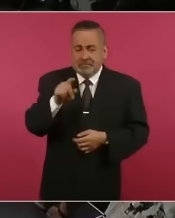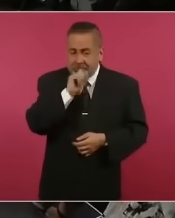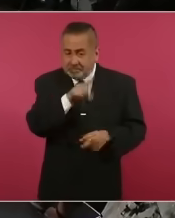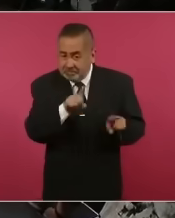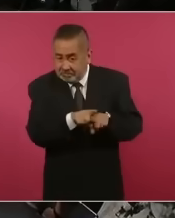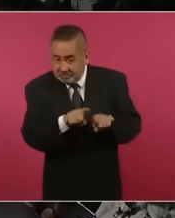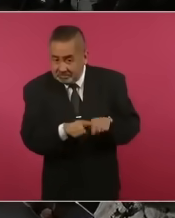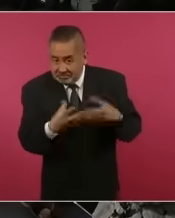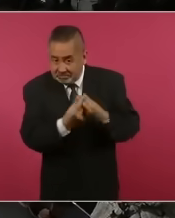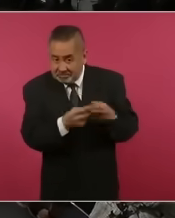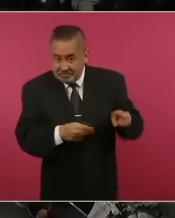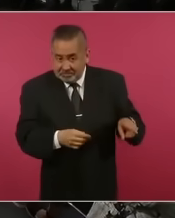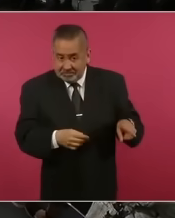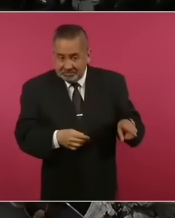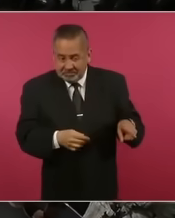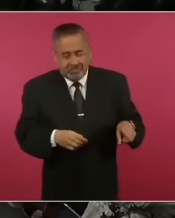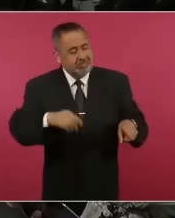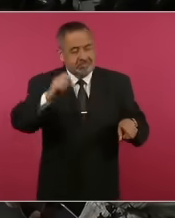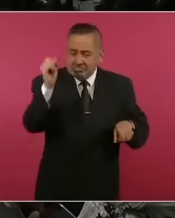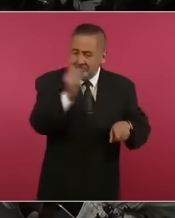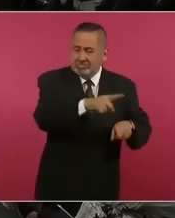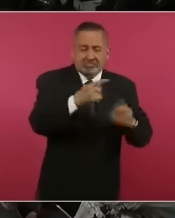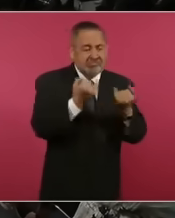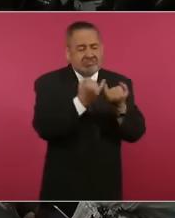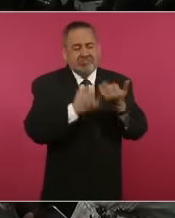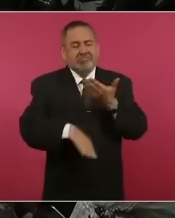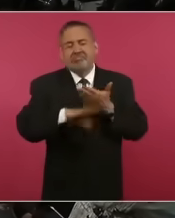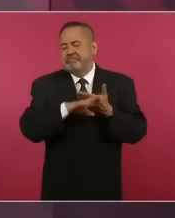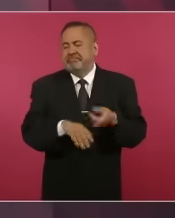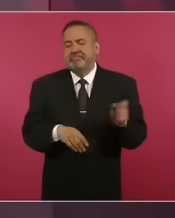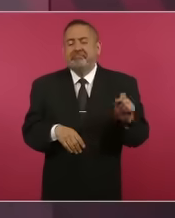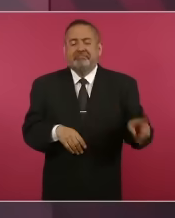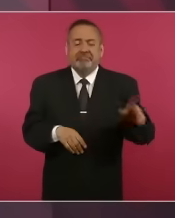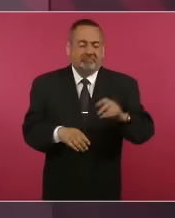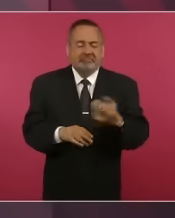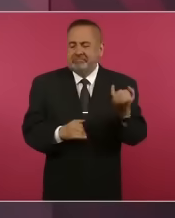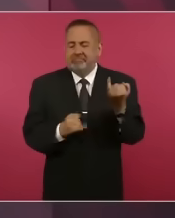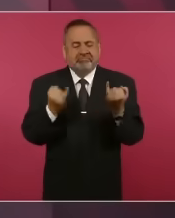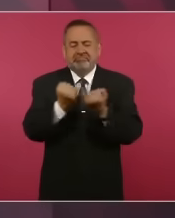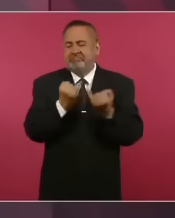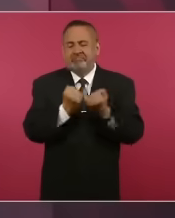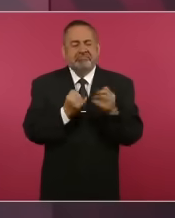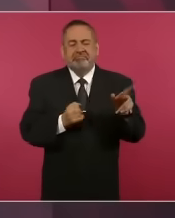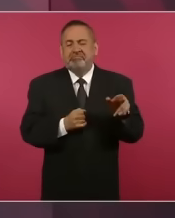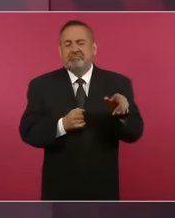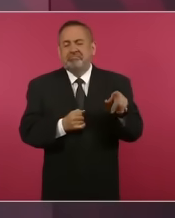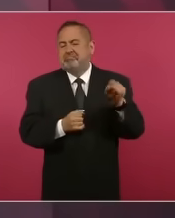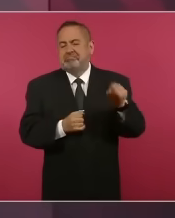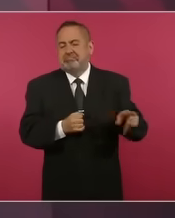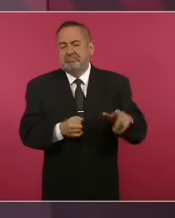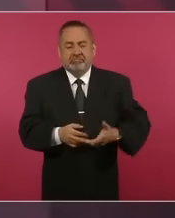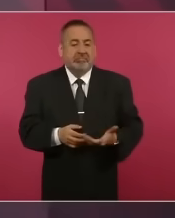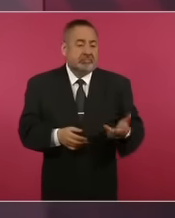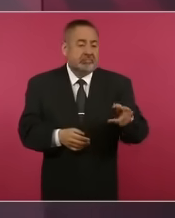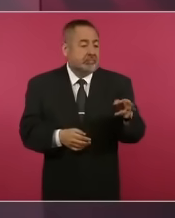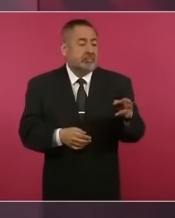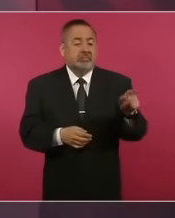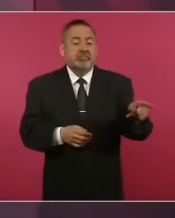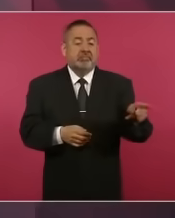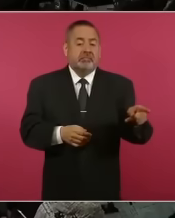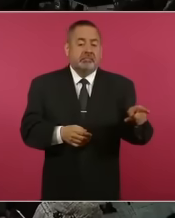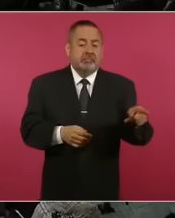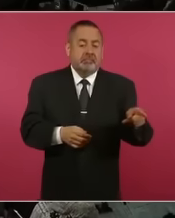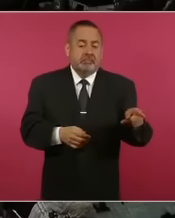No, sí, porque es otro también, igual, que él llegó